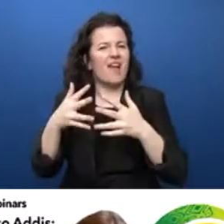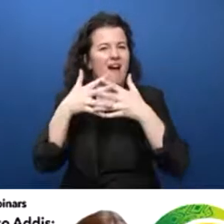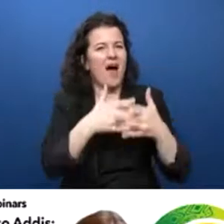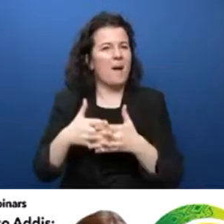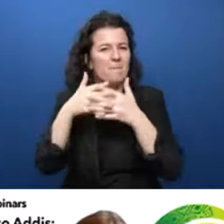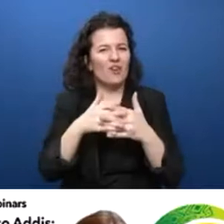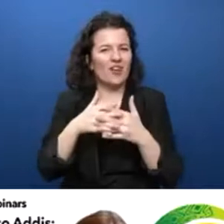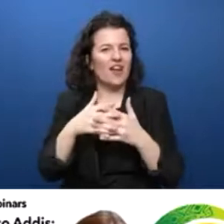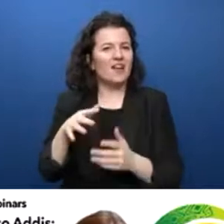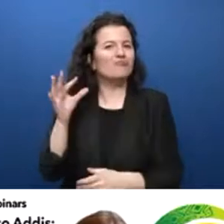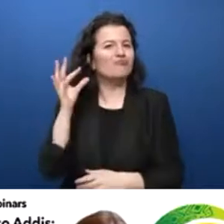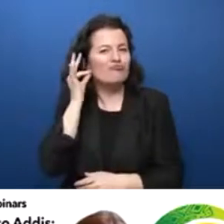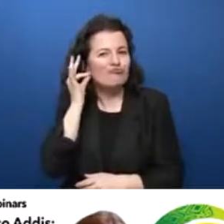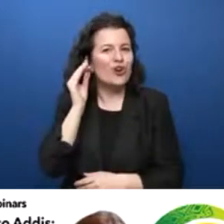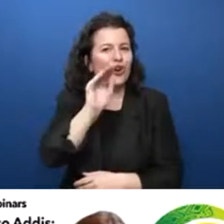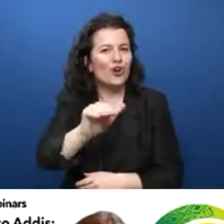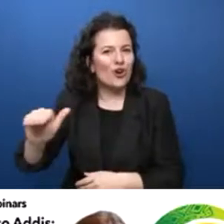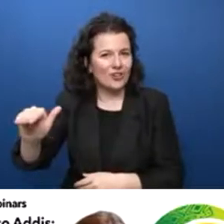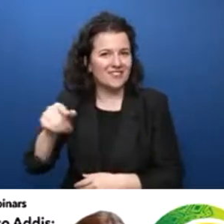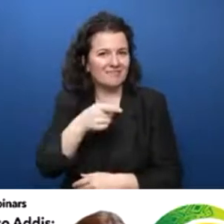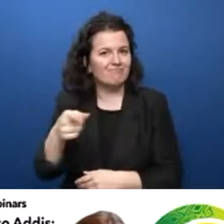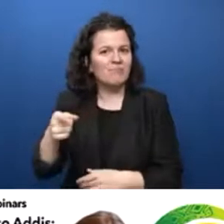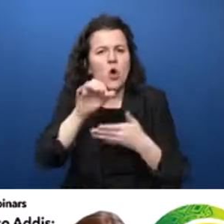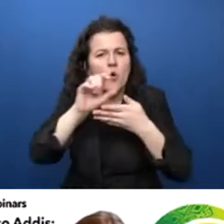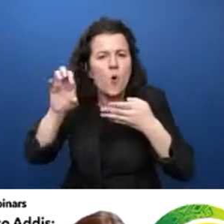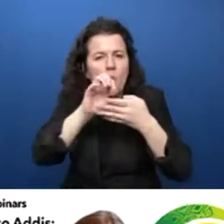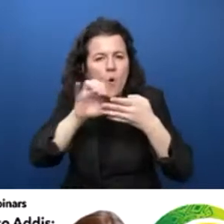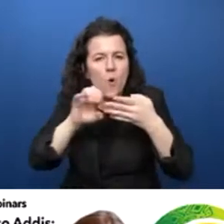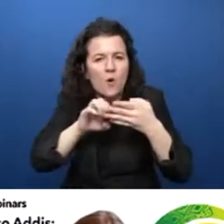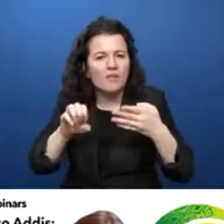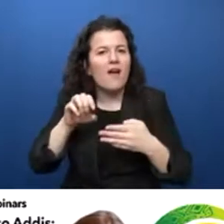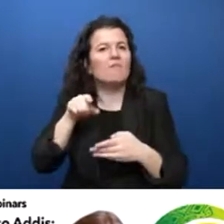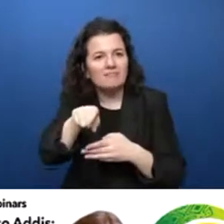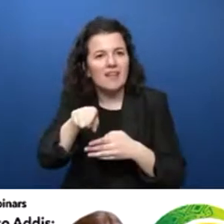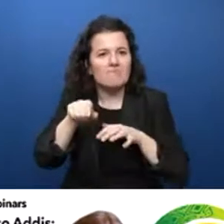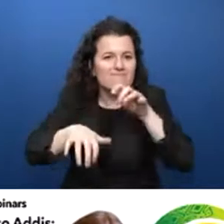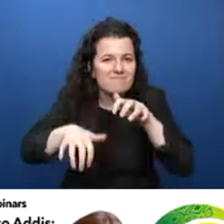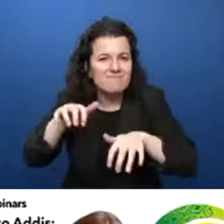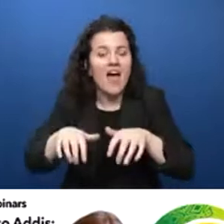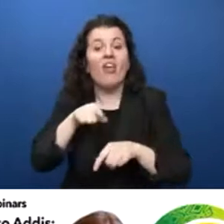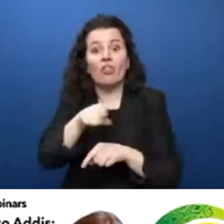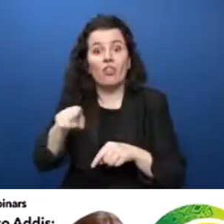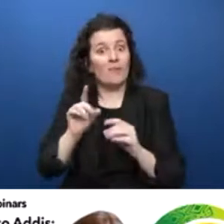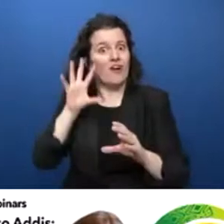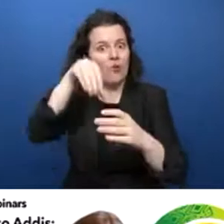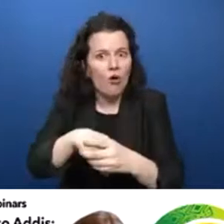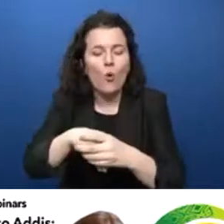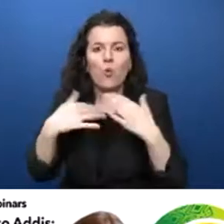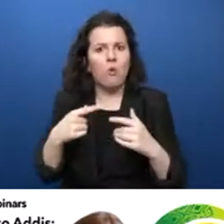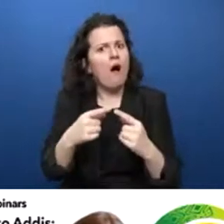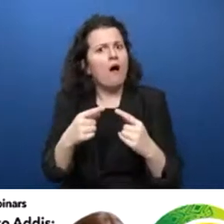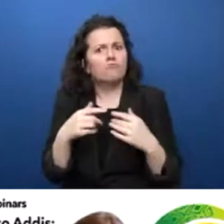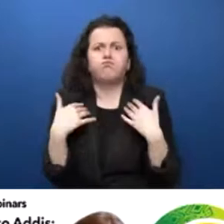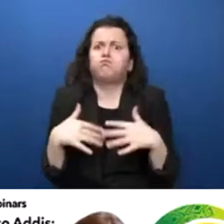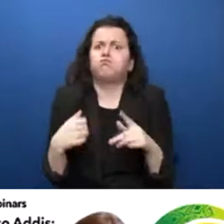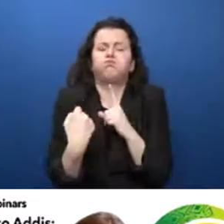bastante enriquecedora. Y también no hubiera sido posible compartir con ustedes hoy. Muchas gracias y cedo nuevamente la palabra